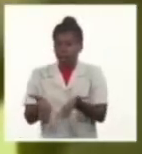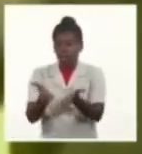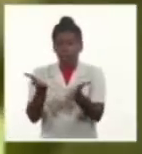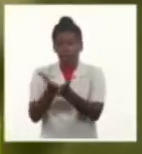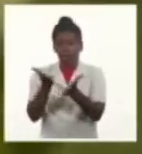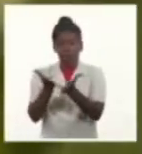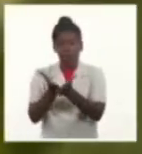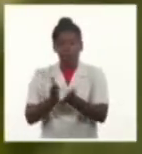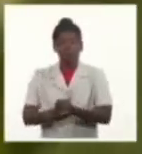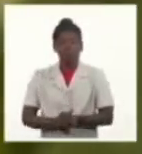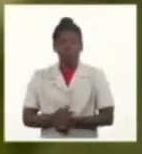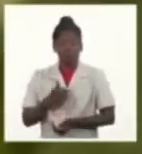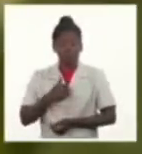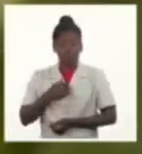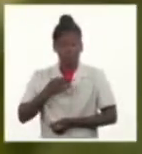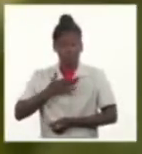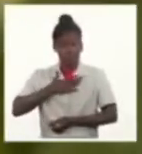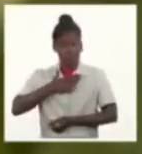Yo pude